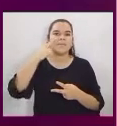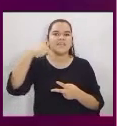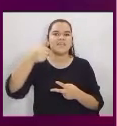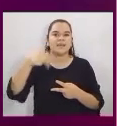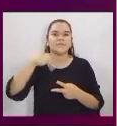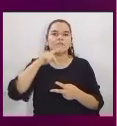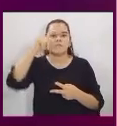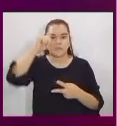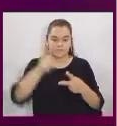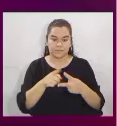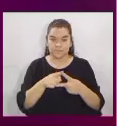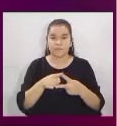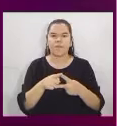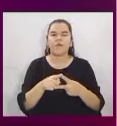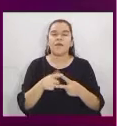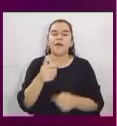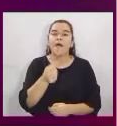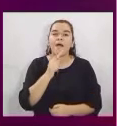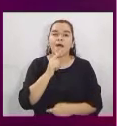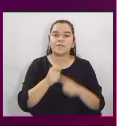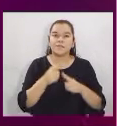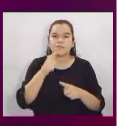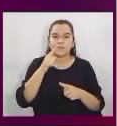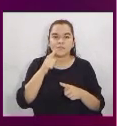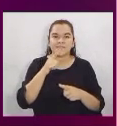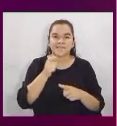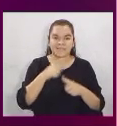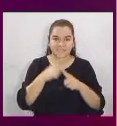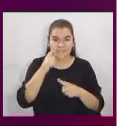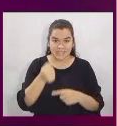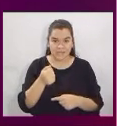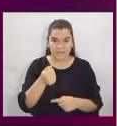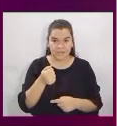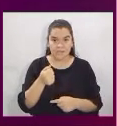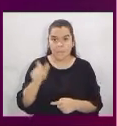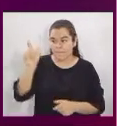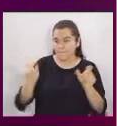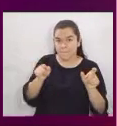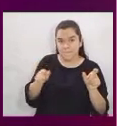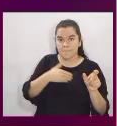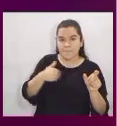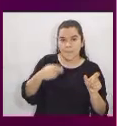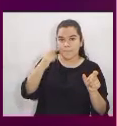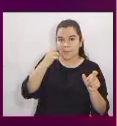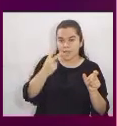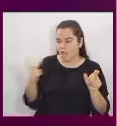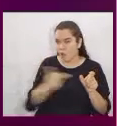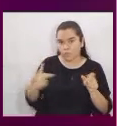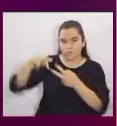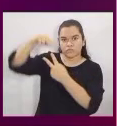dominantes son aquellas ataxias que son transmitidas. No hace falta que sean los